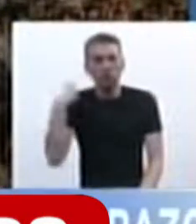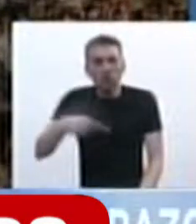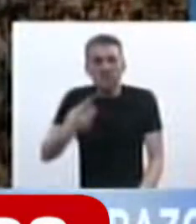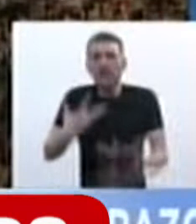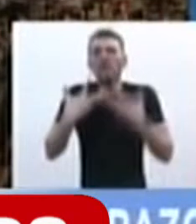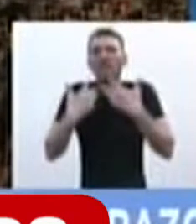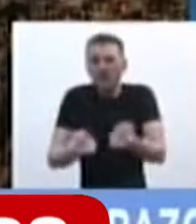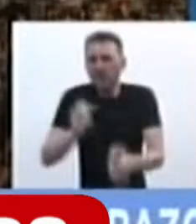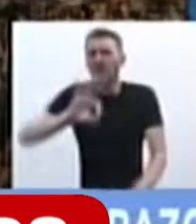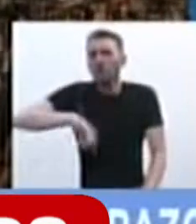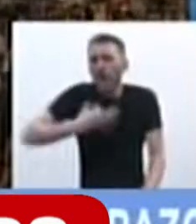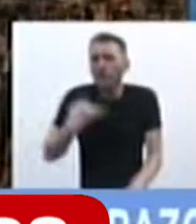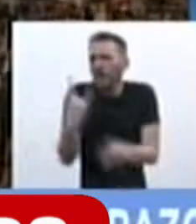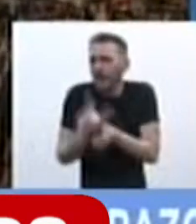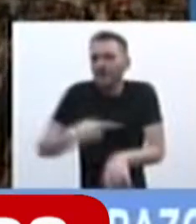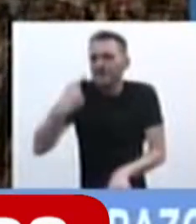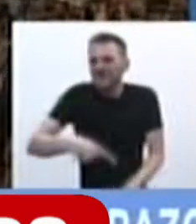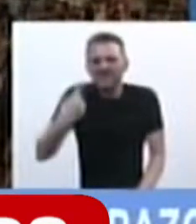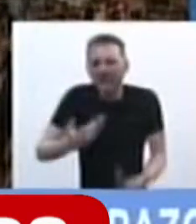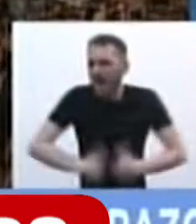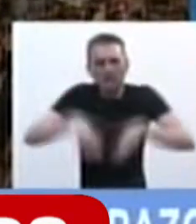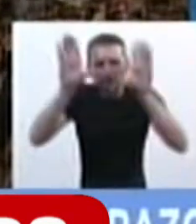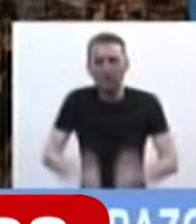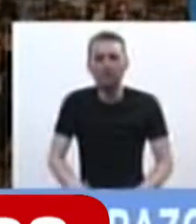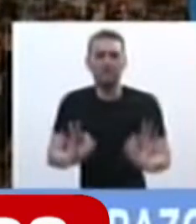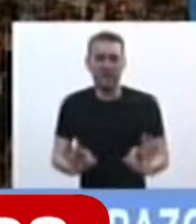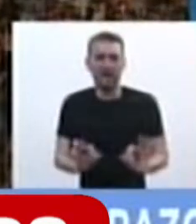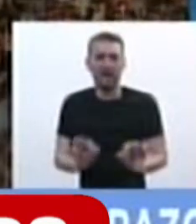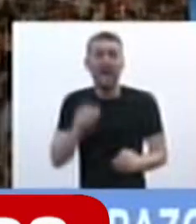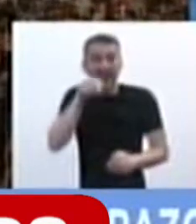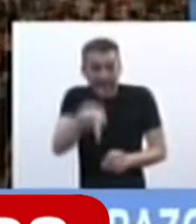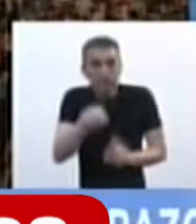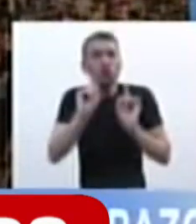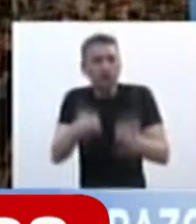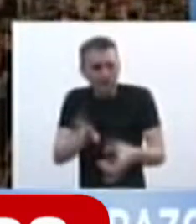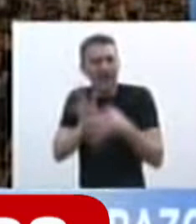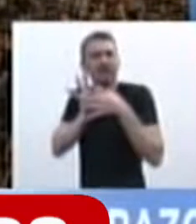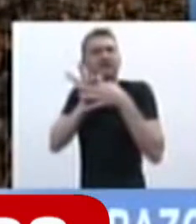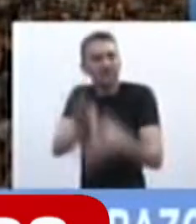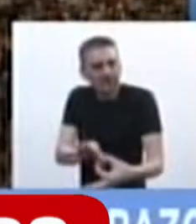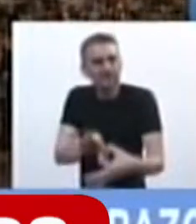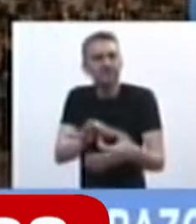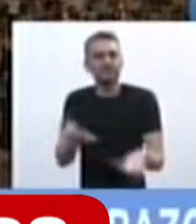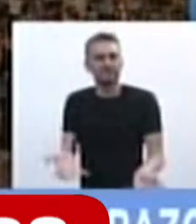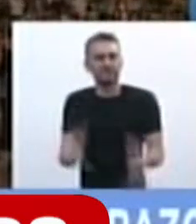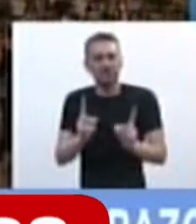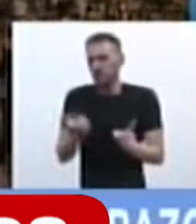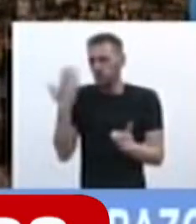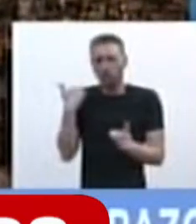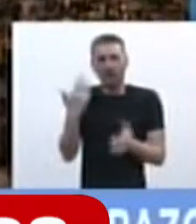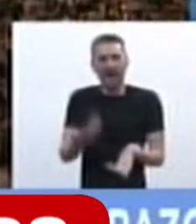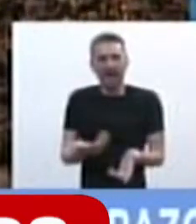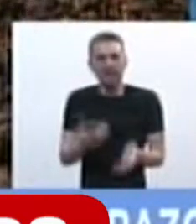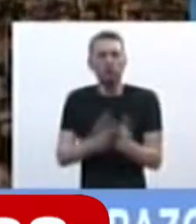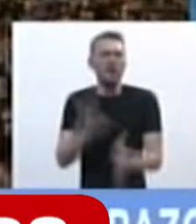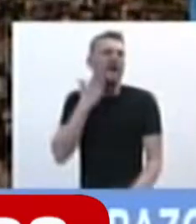en todo momento y en toda su extensión. Y esto también tiene que ver, este extremo al que hacía referencia, con